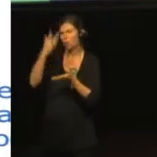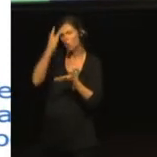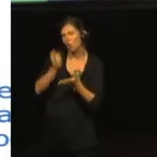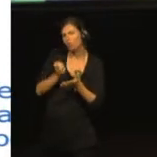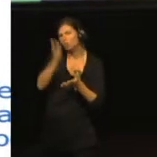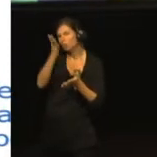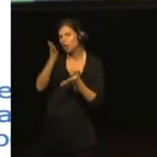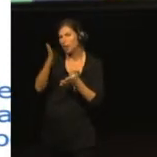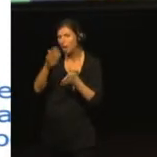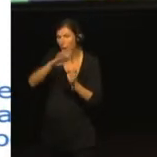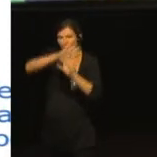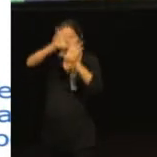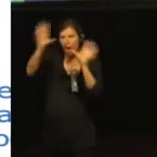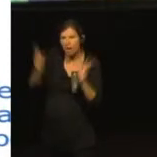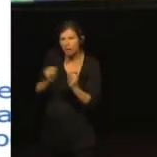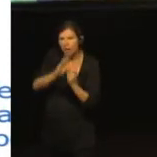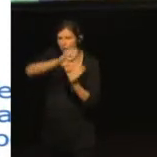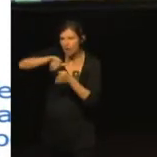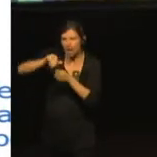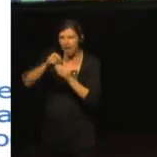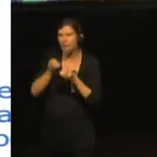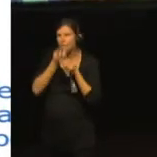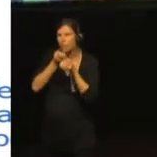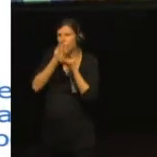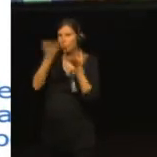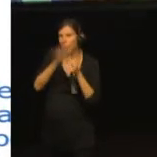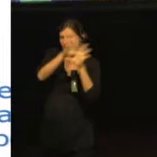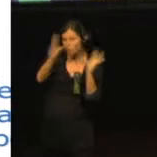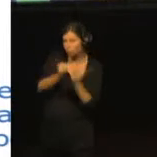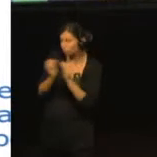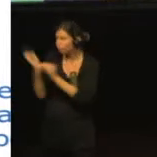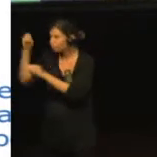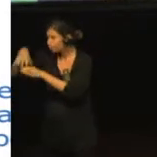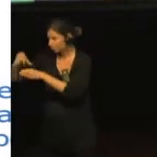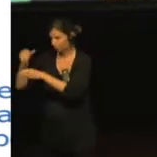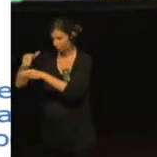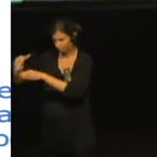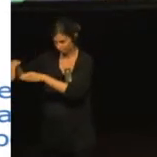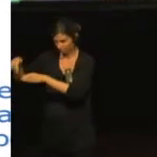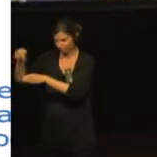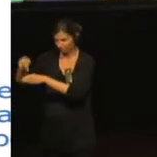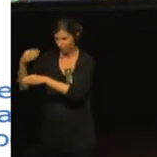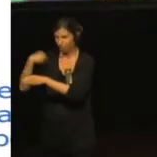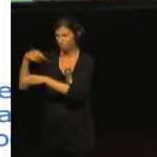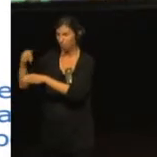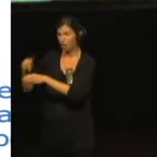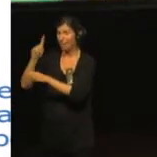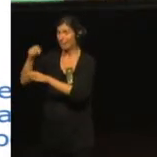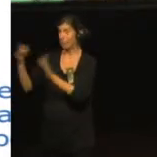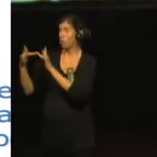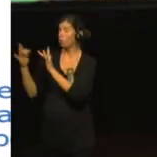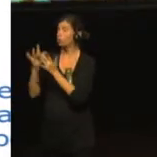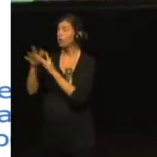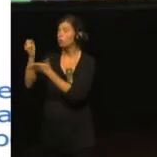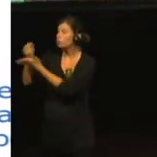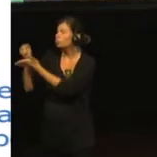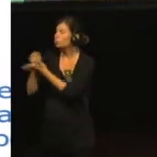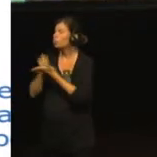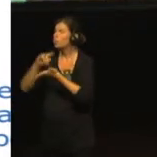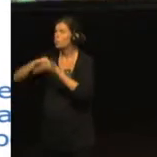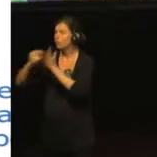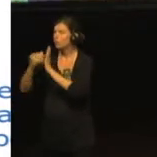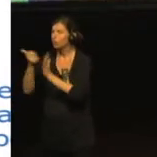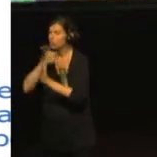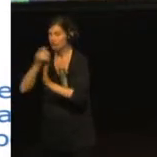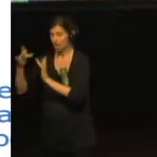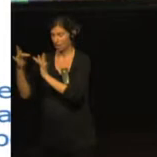información y también los contactos con cada socio del proyecto. También presentamos